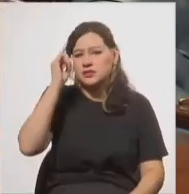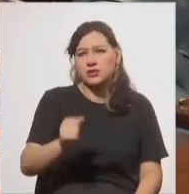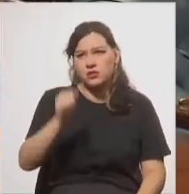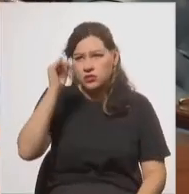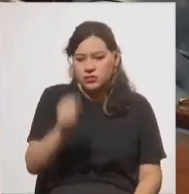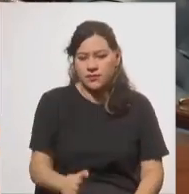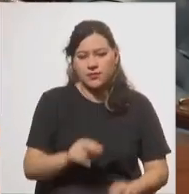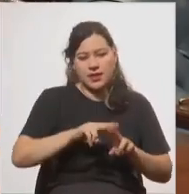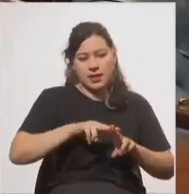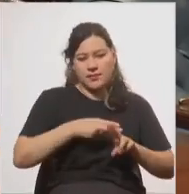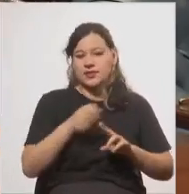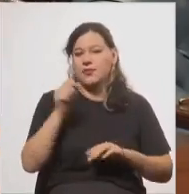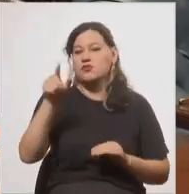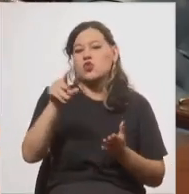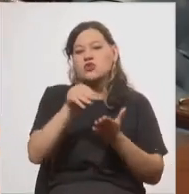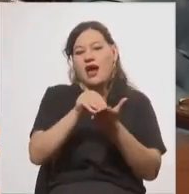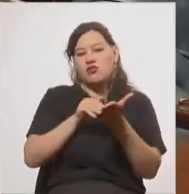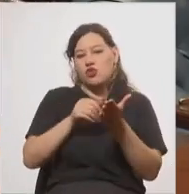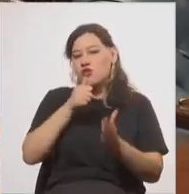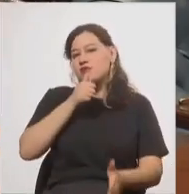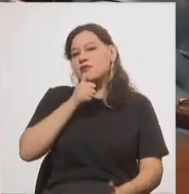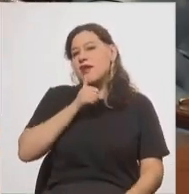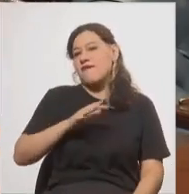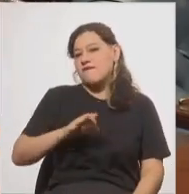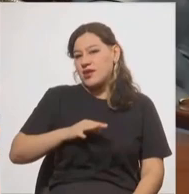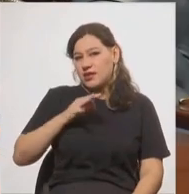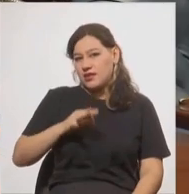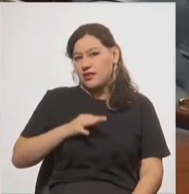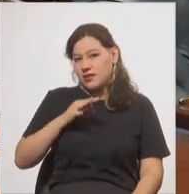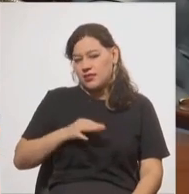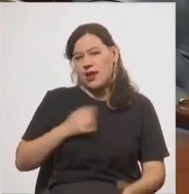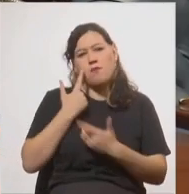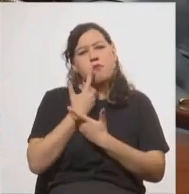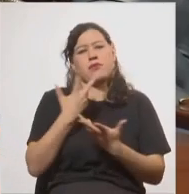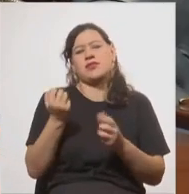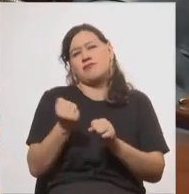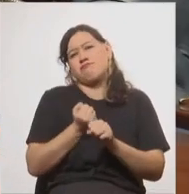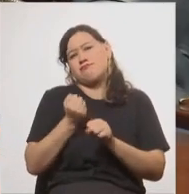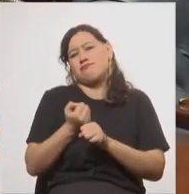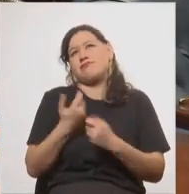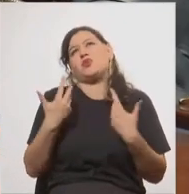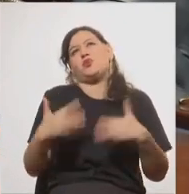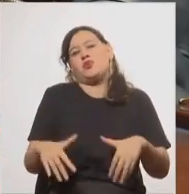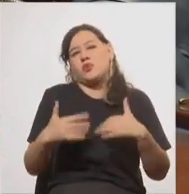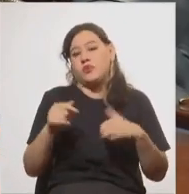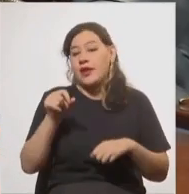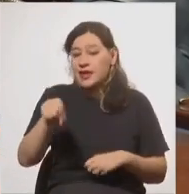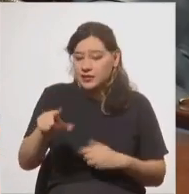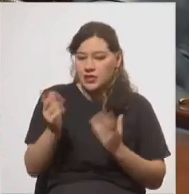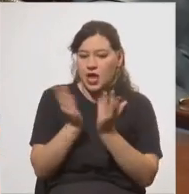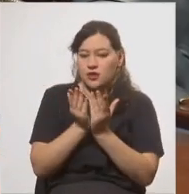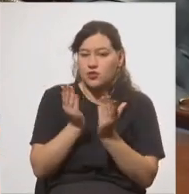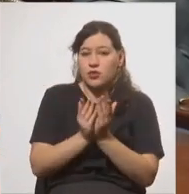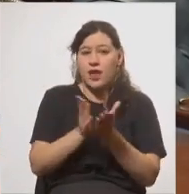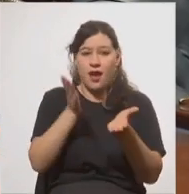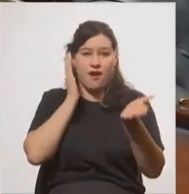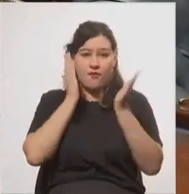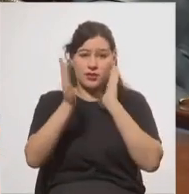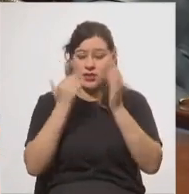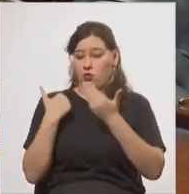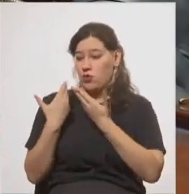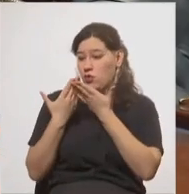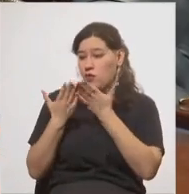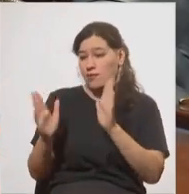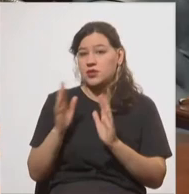Repasamos los datos biográficos y queda expuesta su prolífica actividad. Siendo estudiante de abogacía a principios